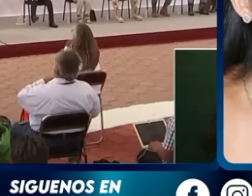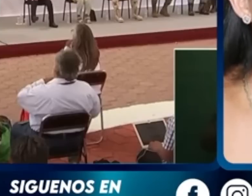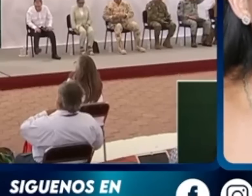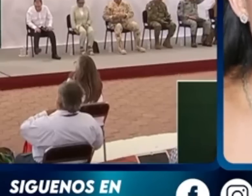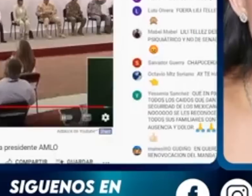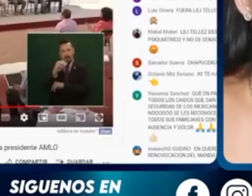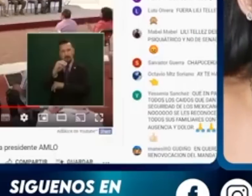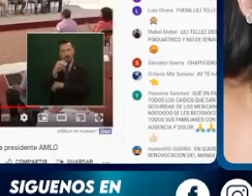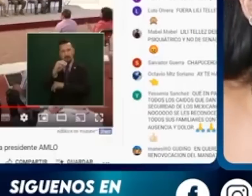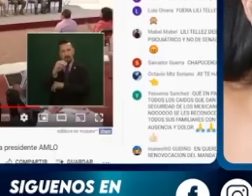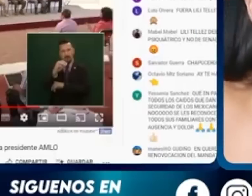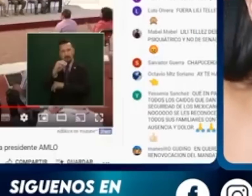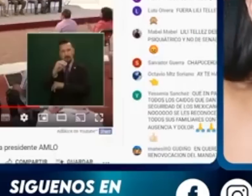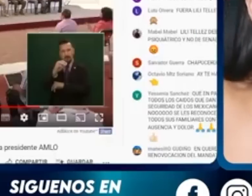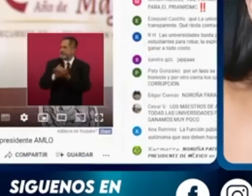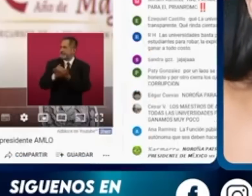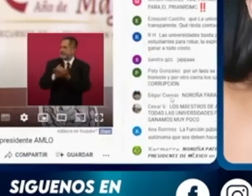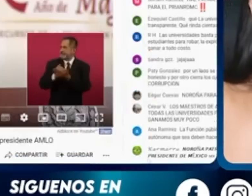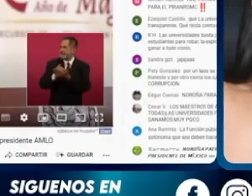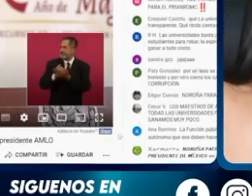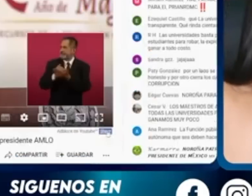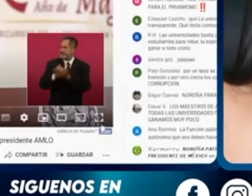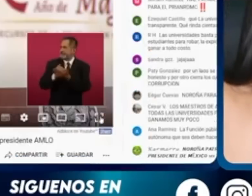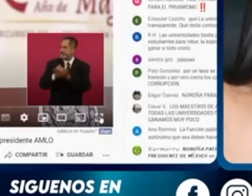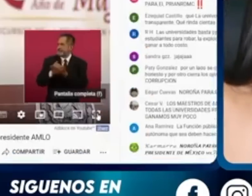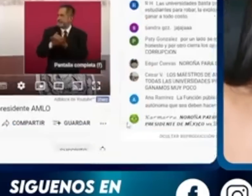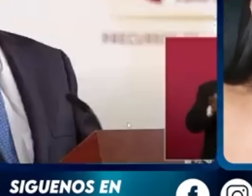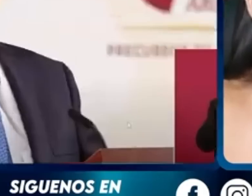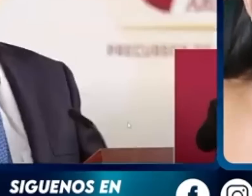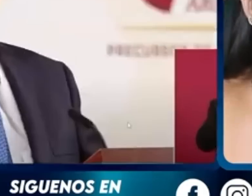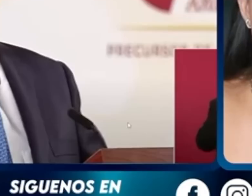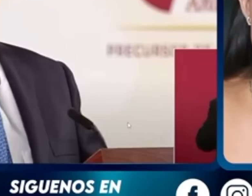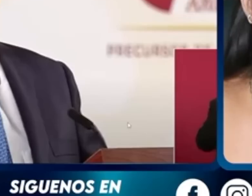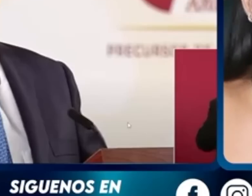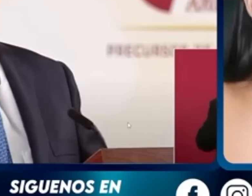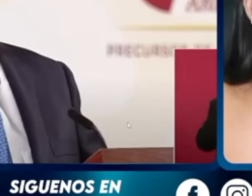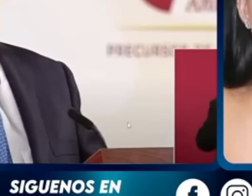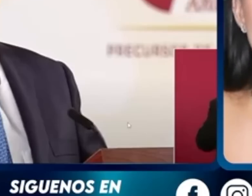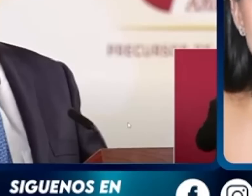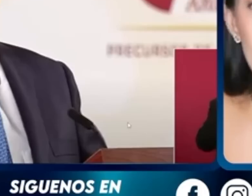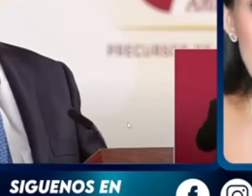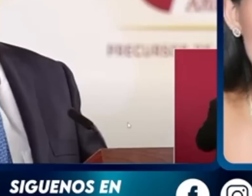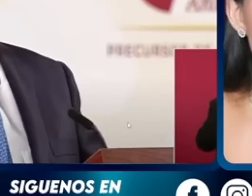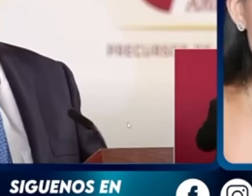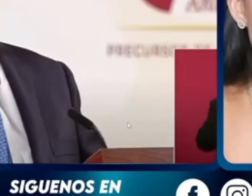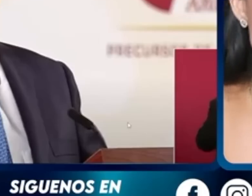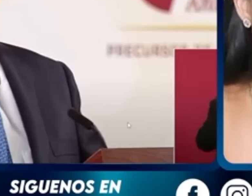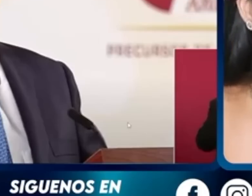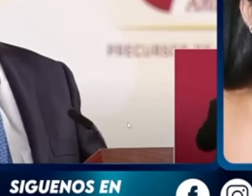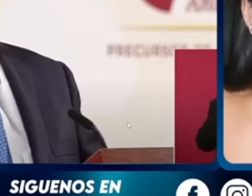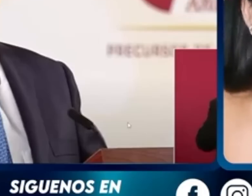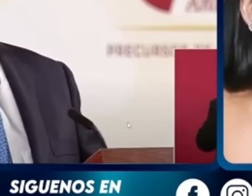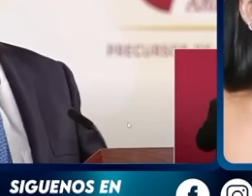en eeuu se ve a conocer y le pasaron esta información al presidente que una empresa que ve hagan habría ganado miles